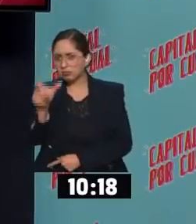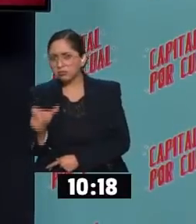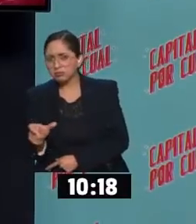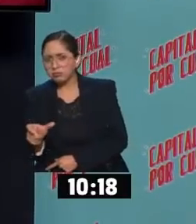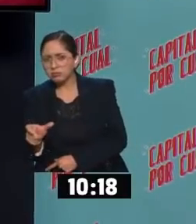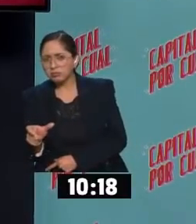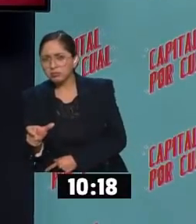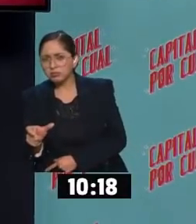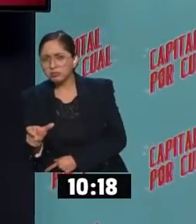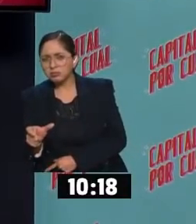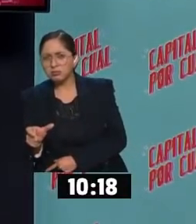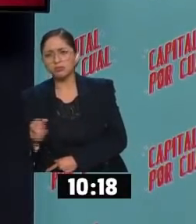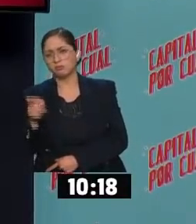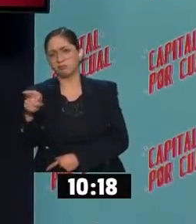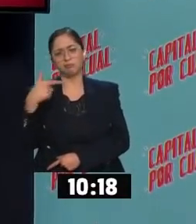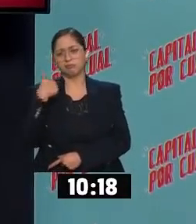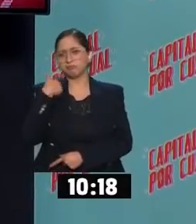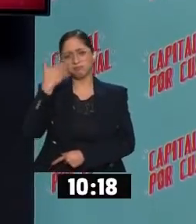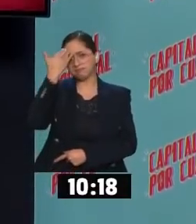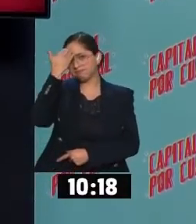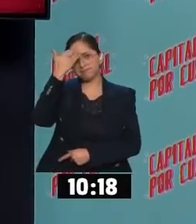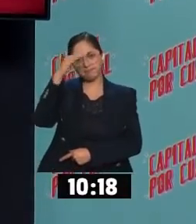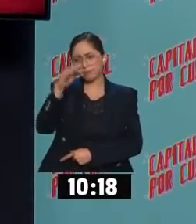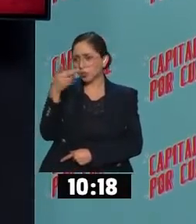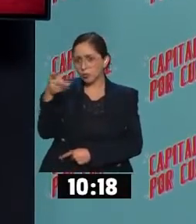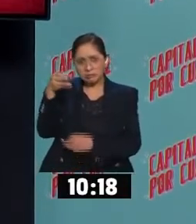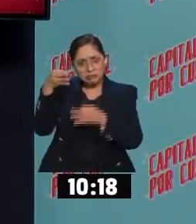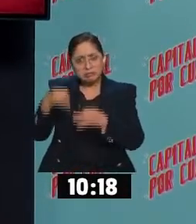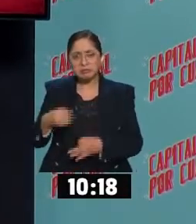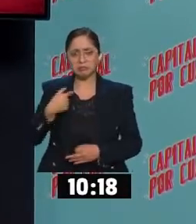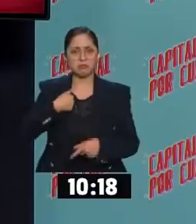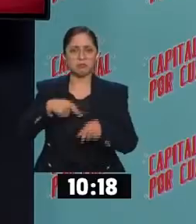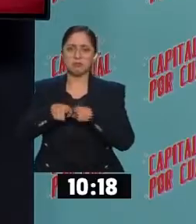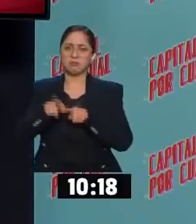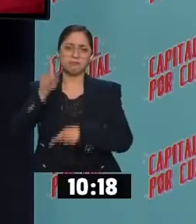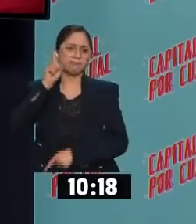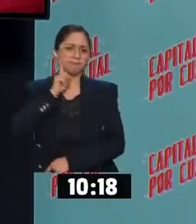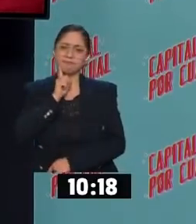Tú ya no eres mi hermana. Ya no somos hermanas.